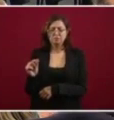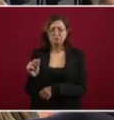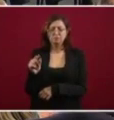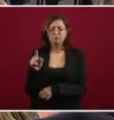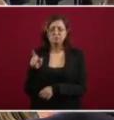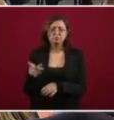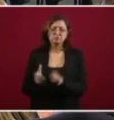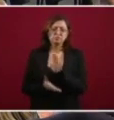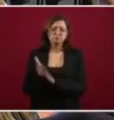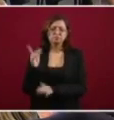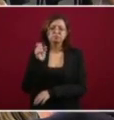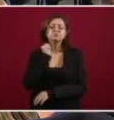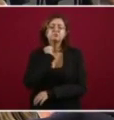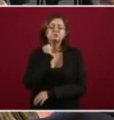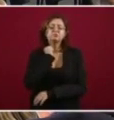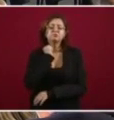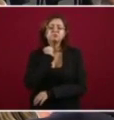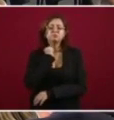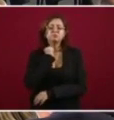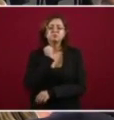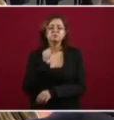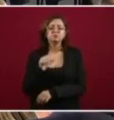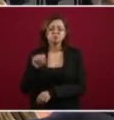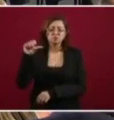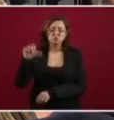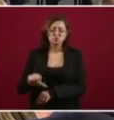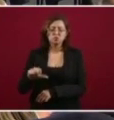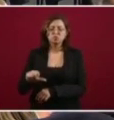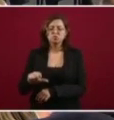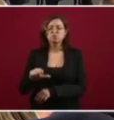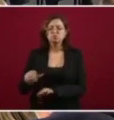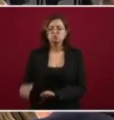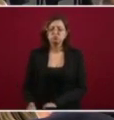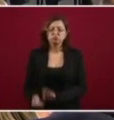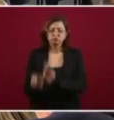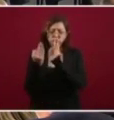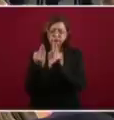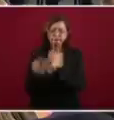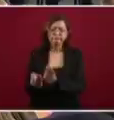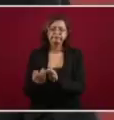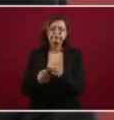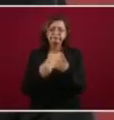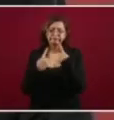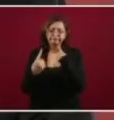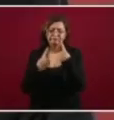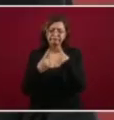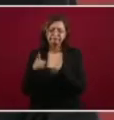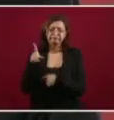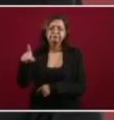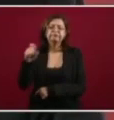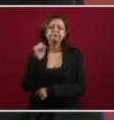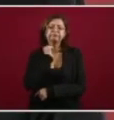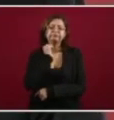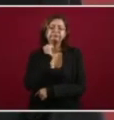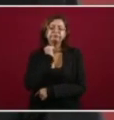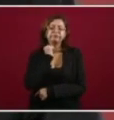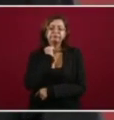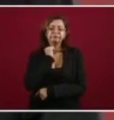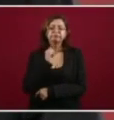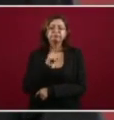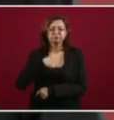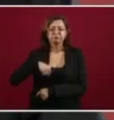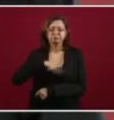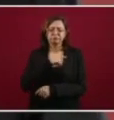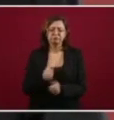al Senado. Hay una comparecencia en el Senado de la República y ya nos quedamos